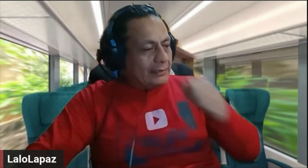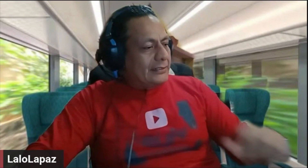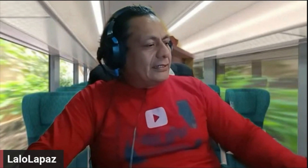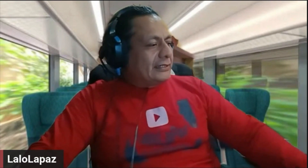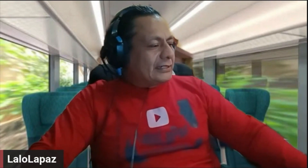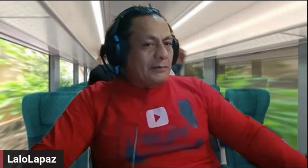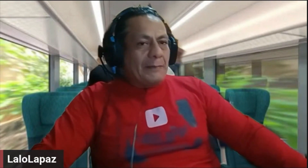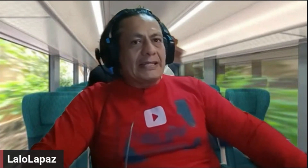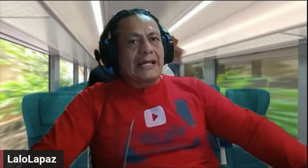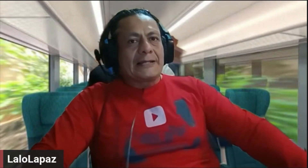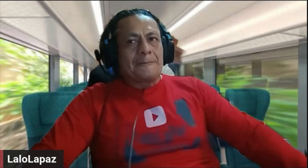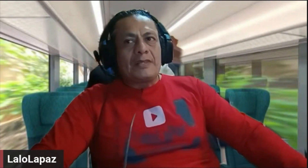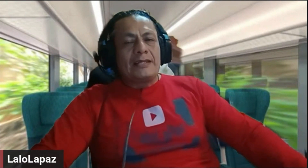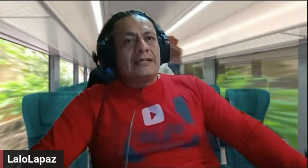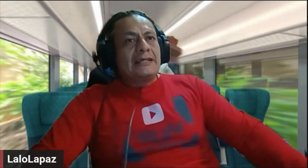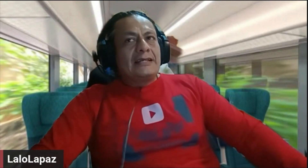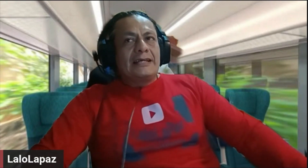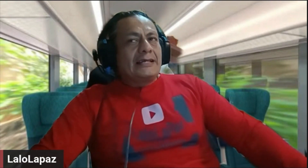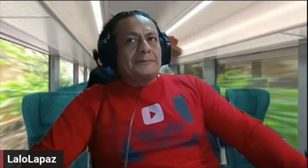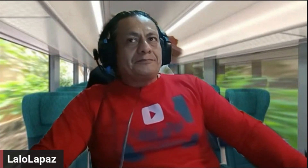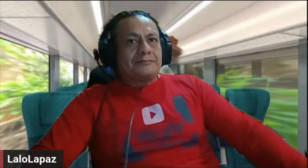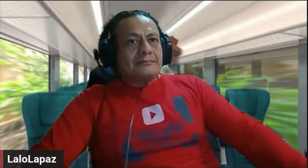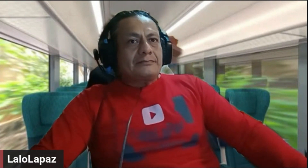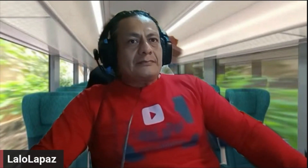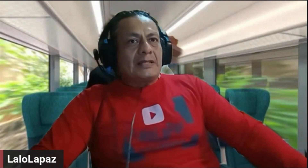ayer, que les voy a platicar.